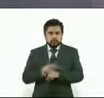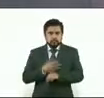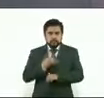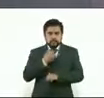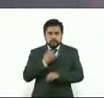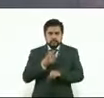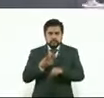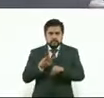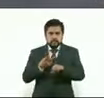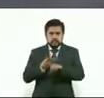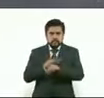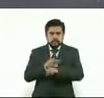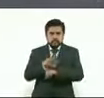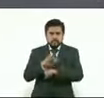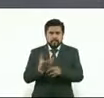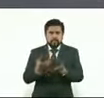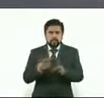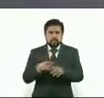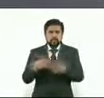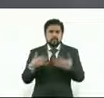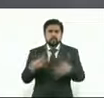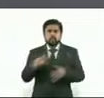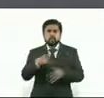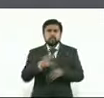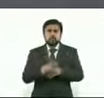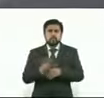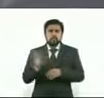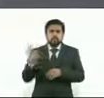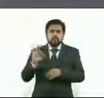al pie del Ángel. Así que vamos a ver qué pasa.